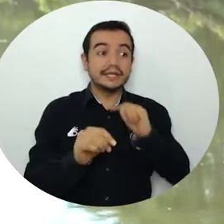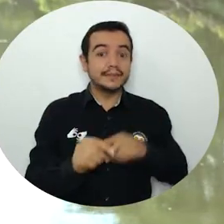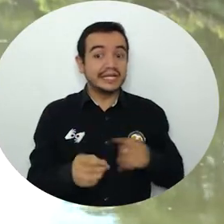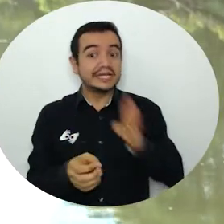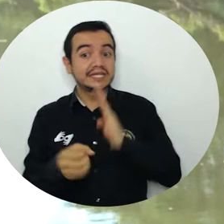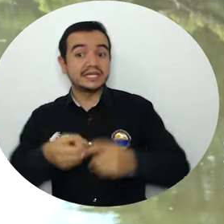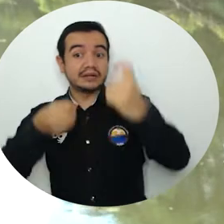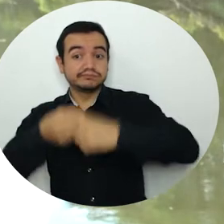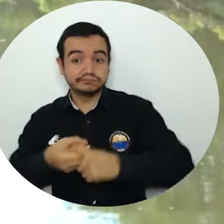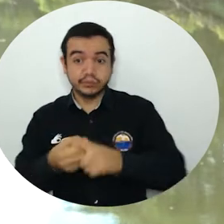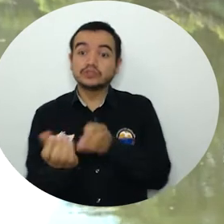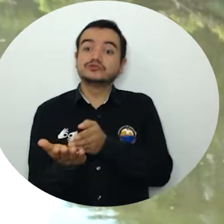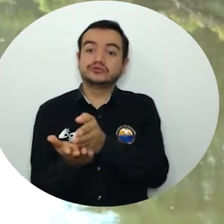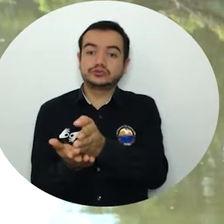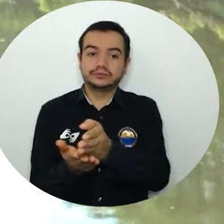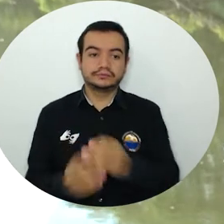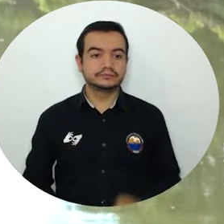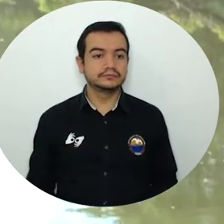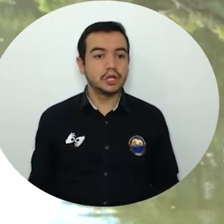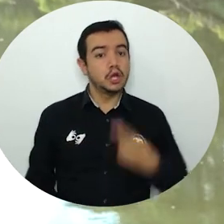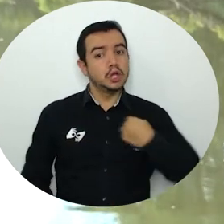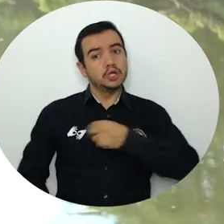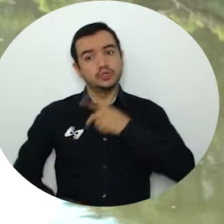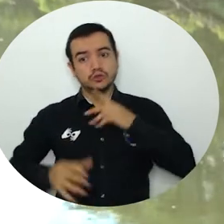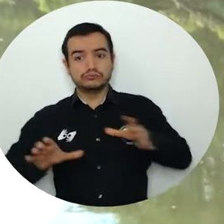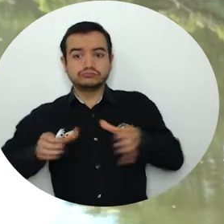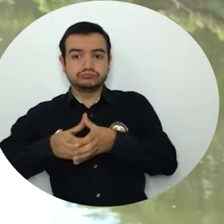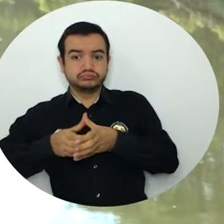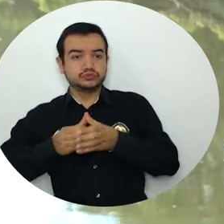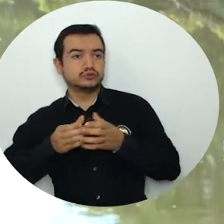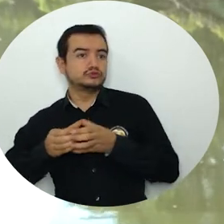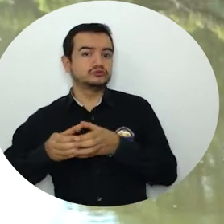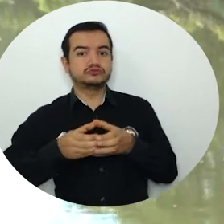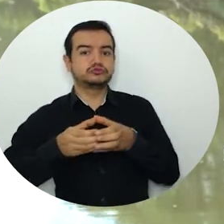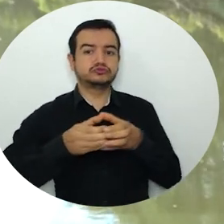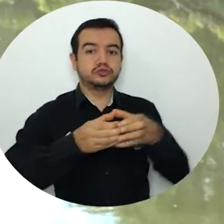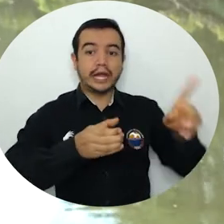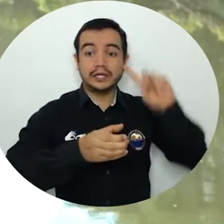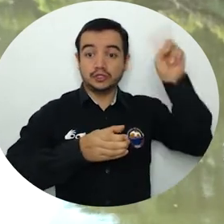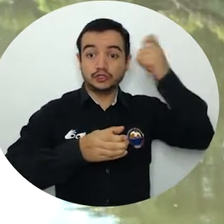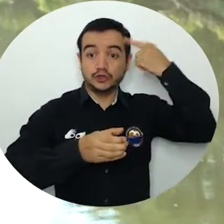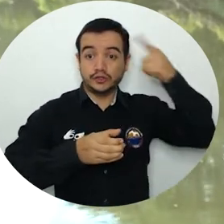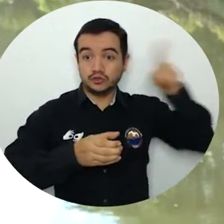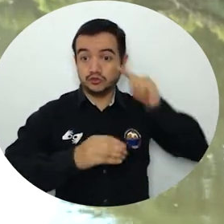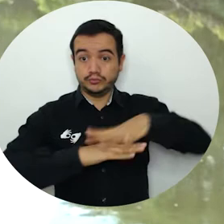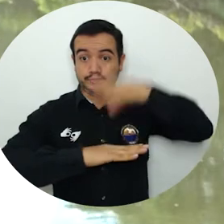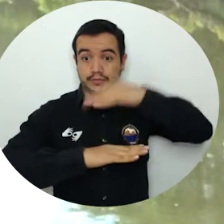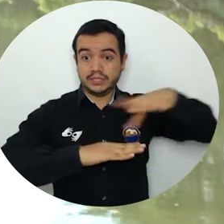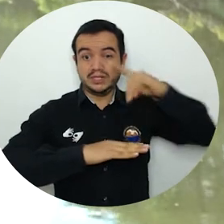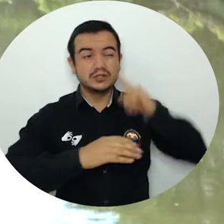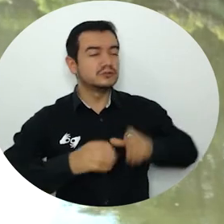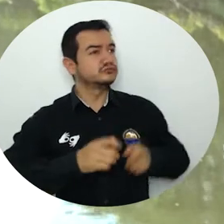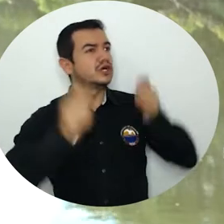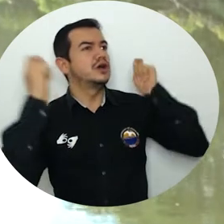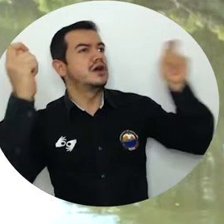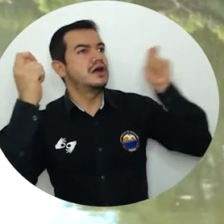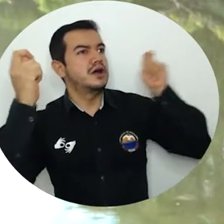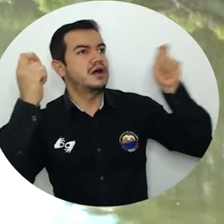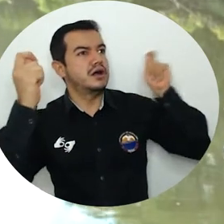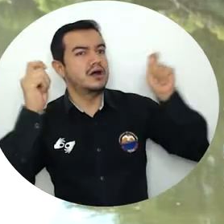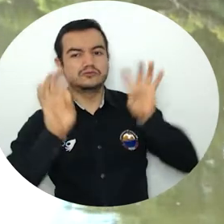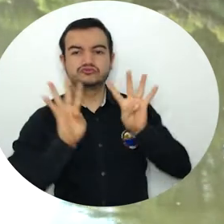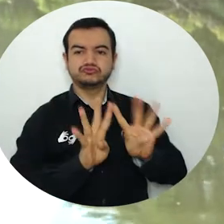proceso en donde las y los estudiantes nos movilizamos a la Gobernación del Magdalena, hicimos plantones en esta institución y